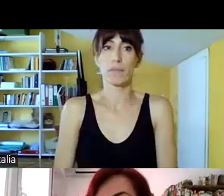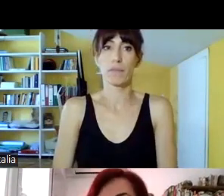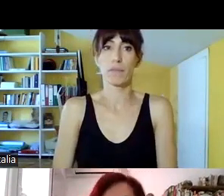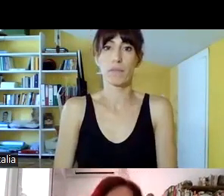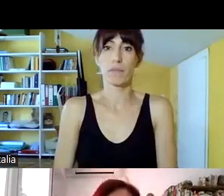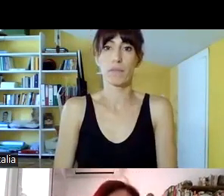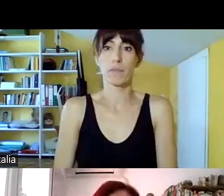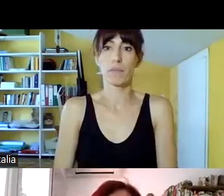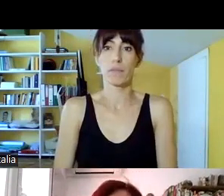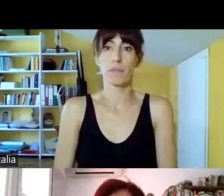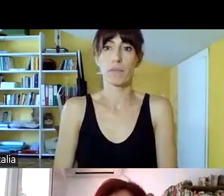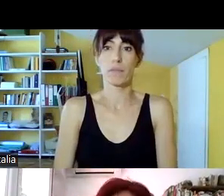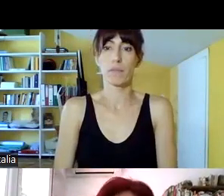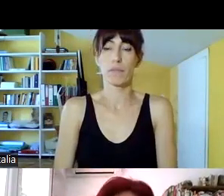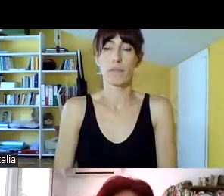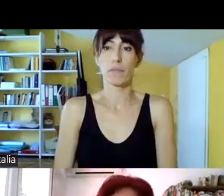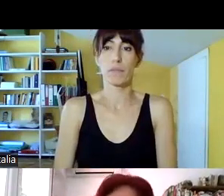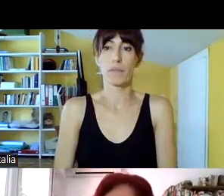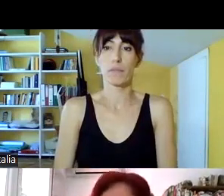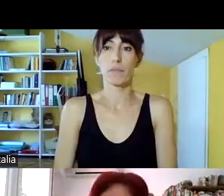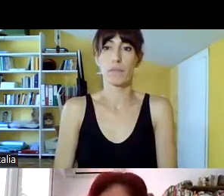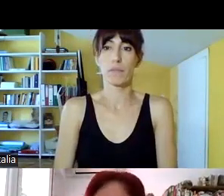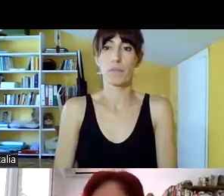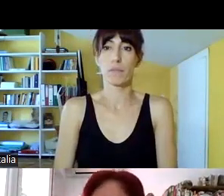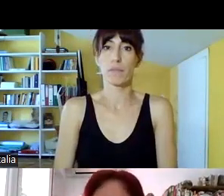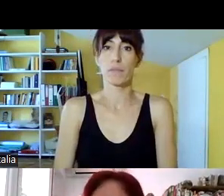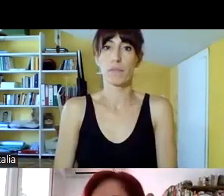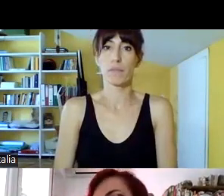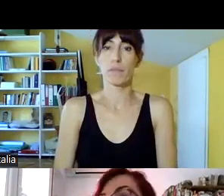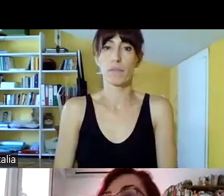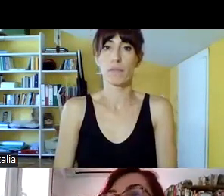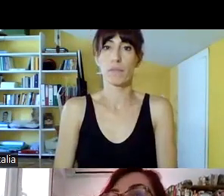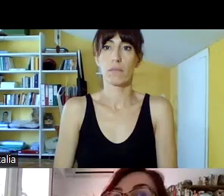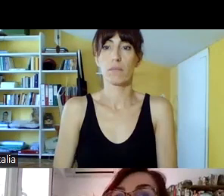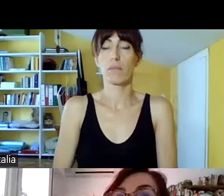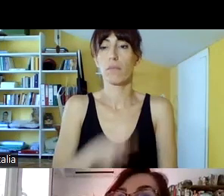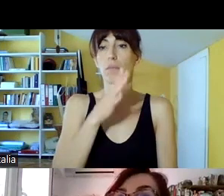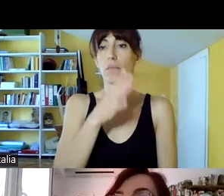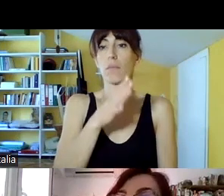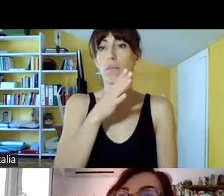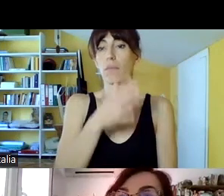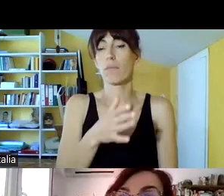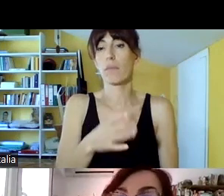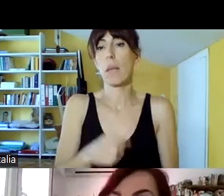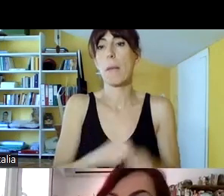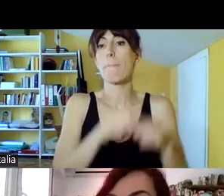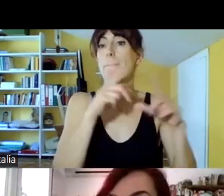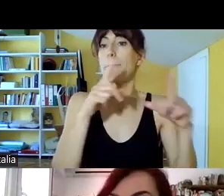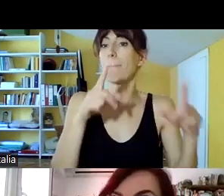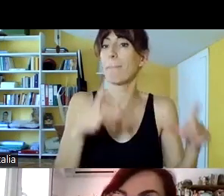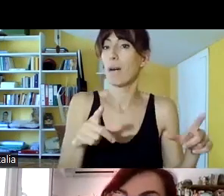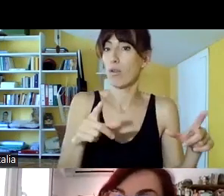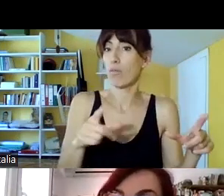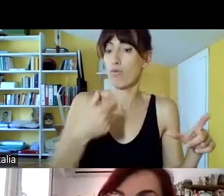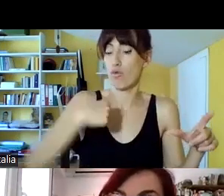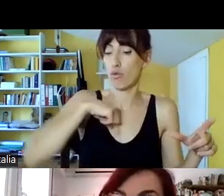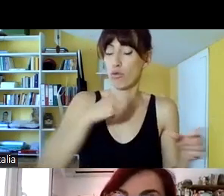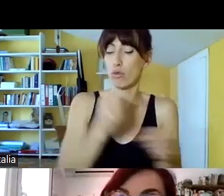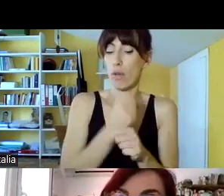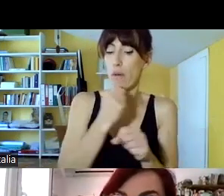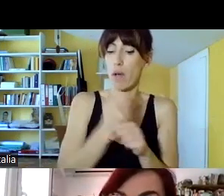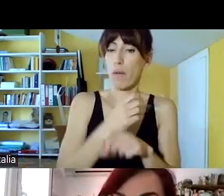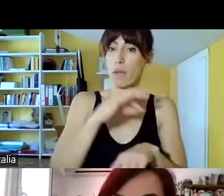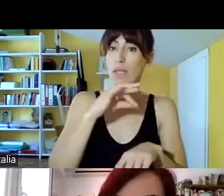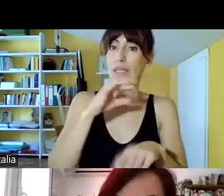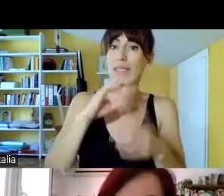Desarrollo un poco más el tema de los enfoques categoriales, ¿no? Porque este es el marco con el que trabajamos en el sistema